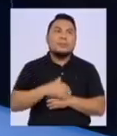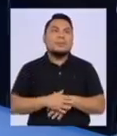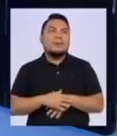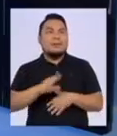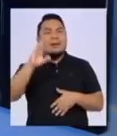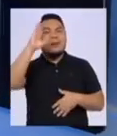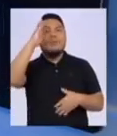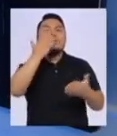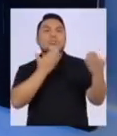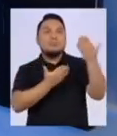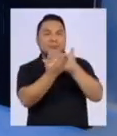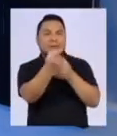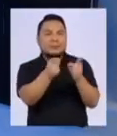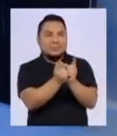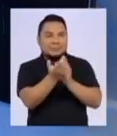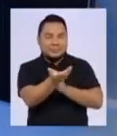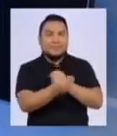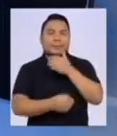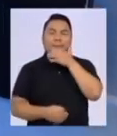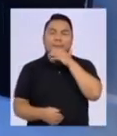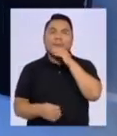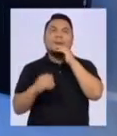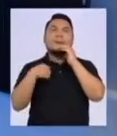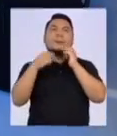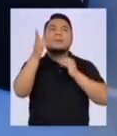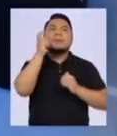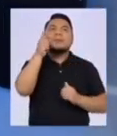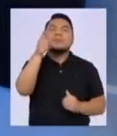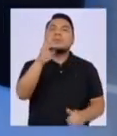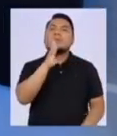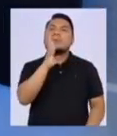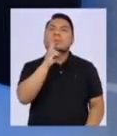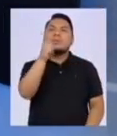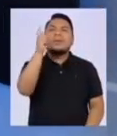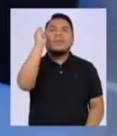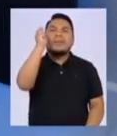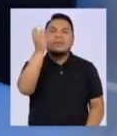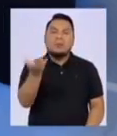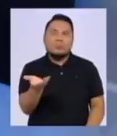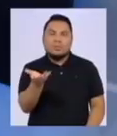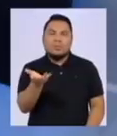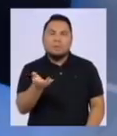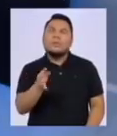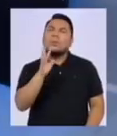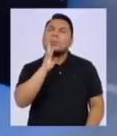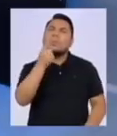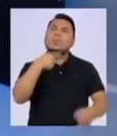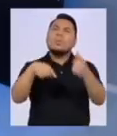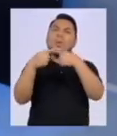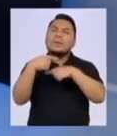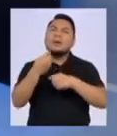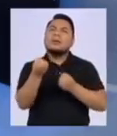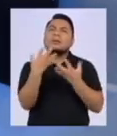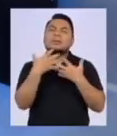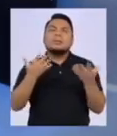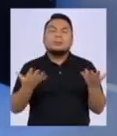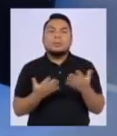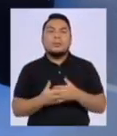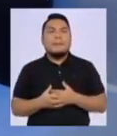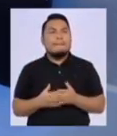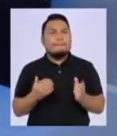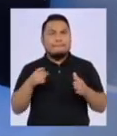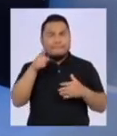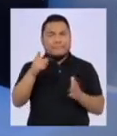Buenos días. Bien. Queremos escuchar tu testimonio. Cuéntanos, ¿puedes rastrear hasta